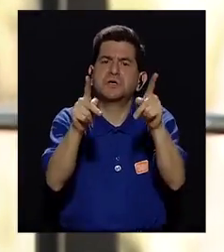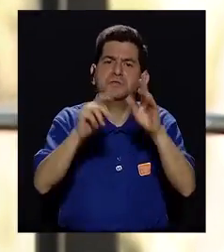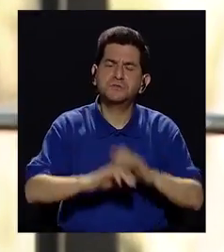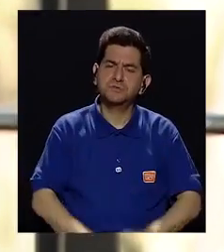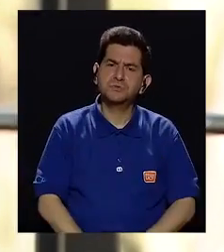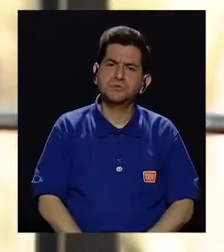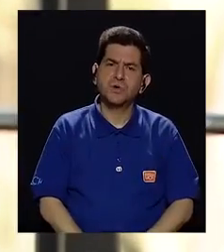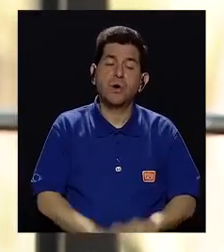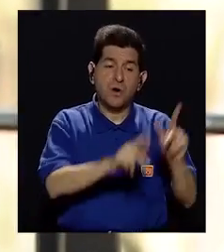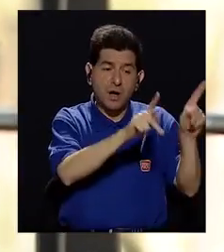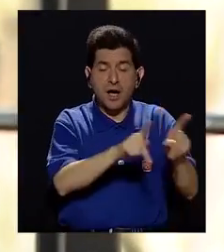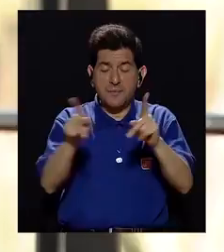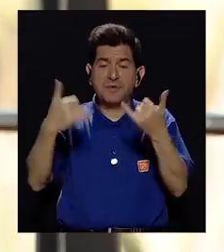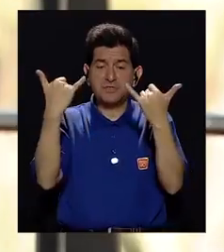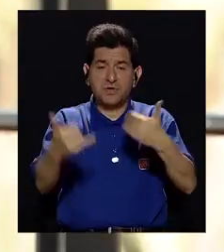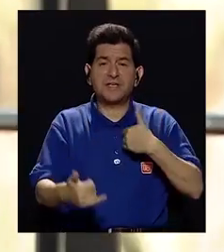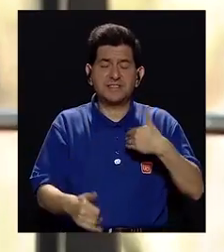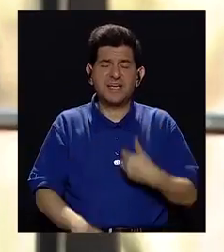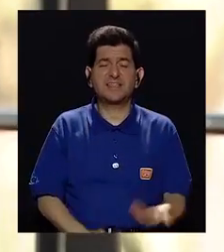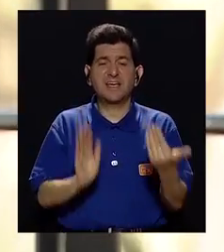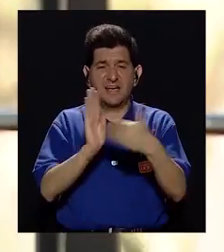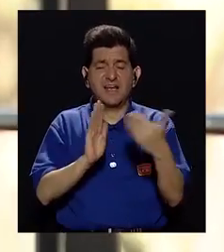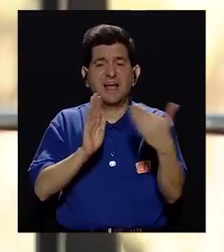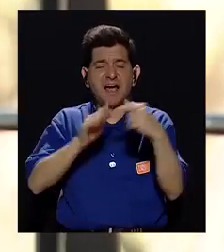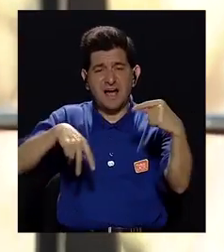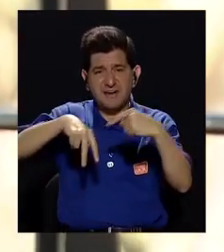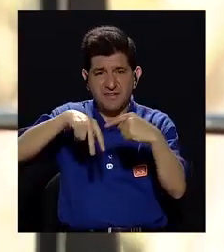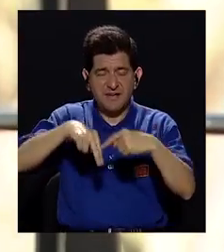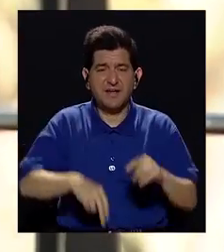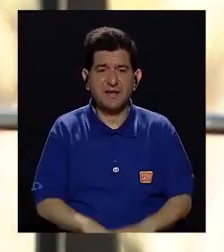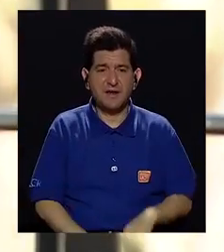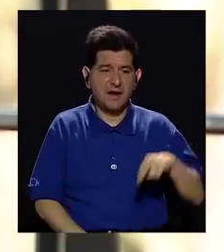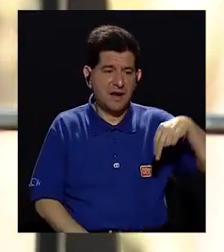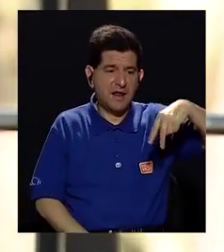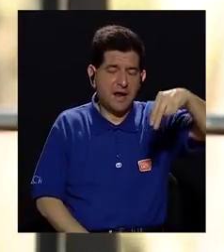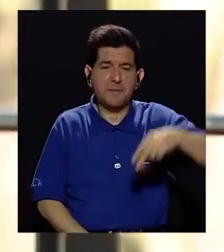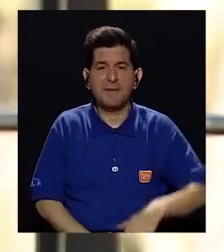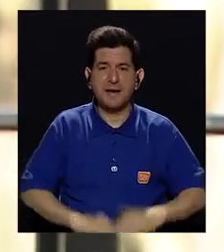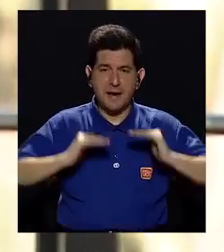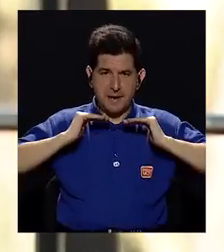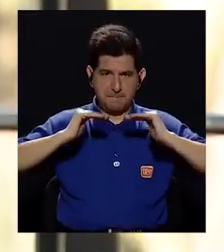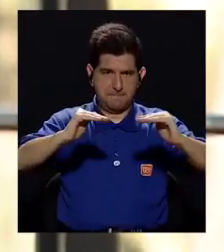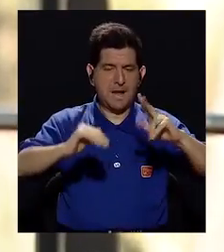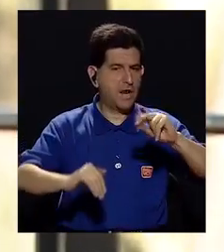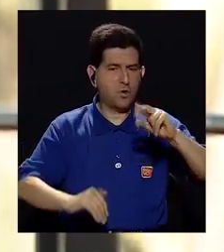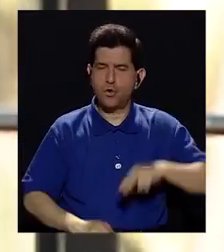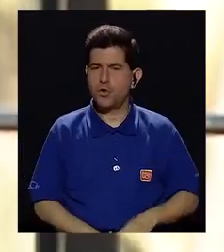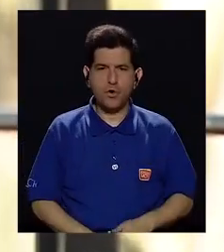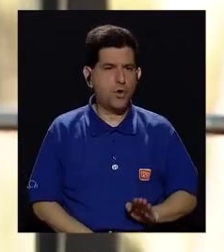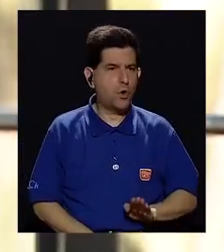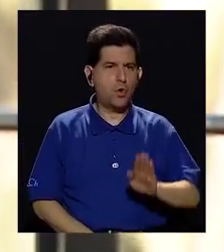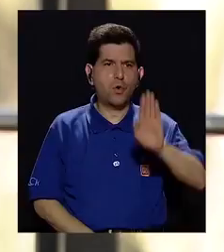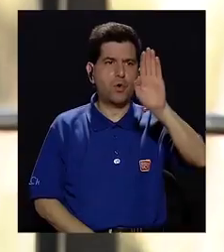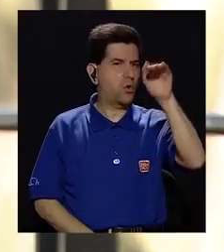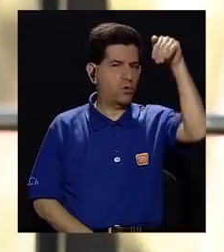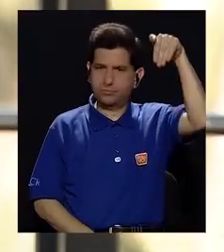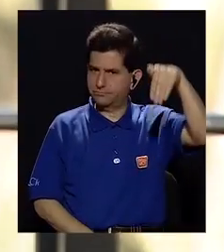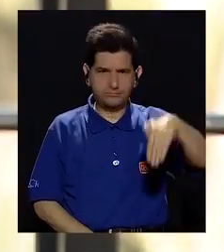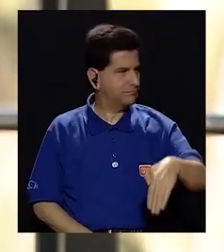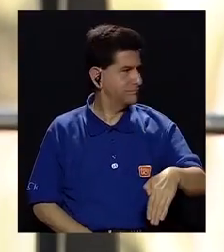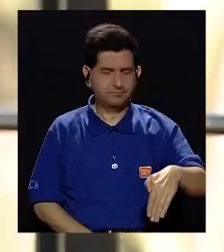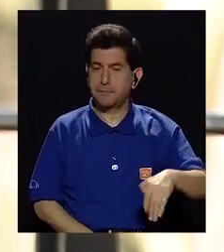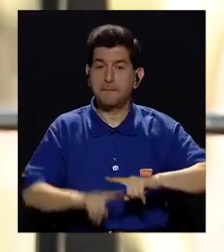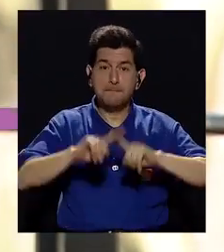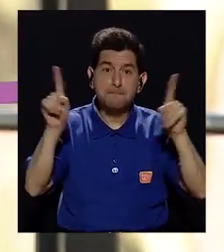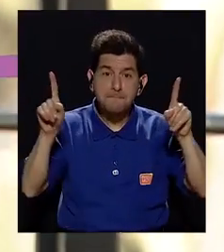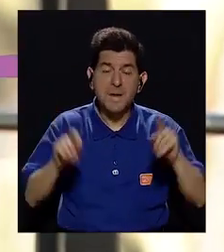caminar. A las personas que ya tienen un poco de desgaste en la rodilla, les recomendamos caminar en plano, evitar las pendientes pronunciadas, tanto para arriba como para